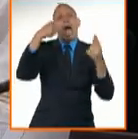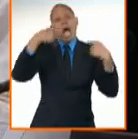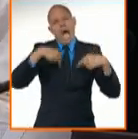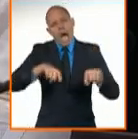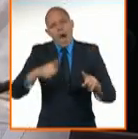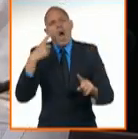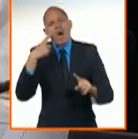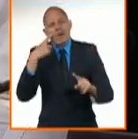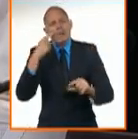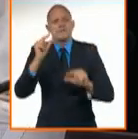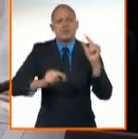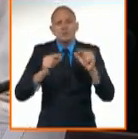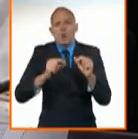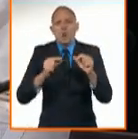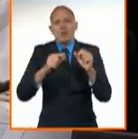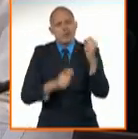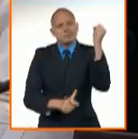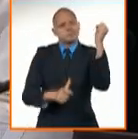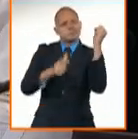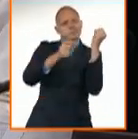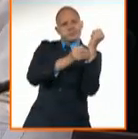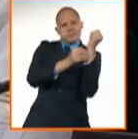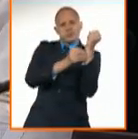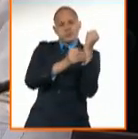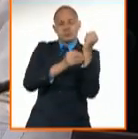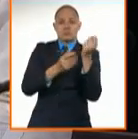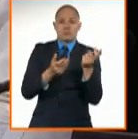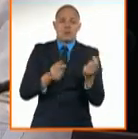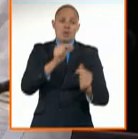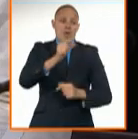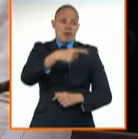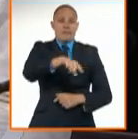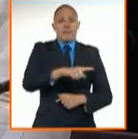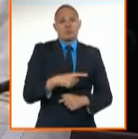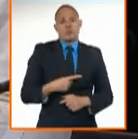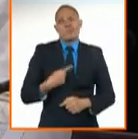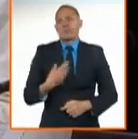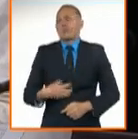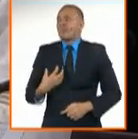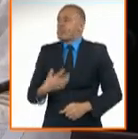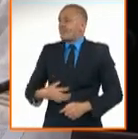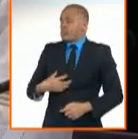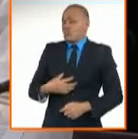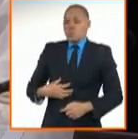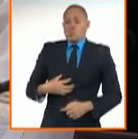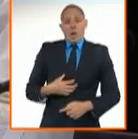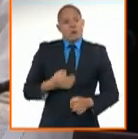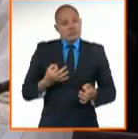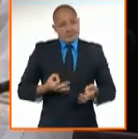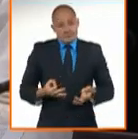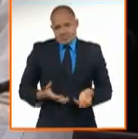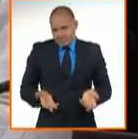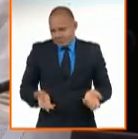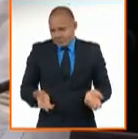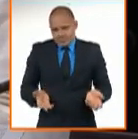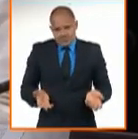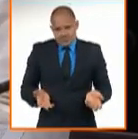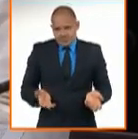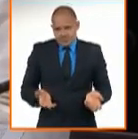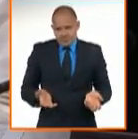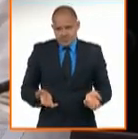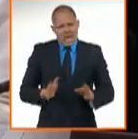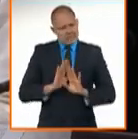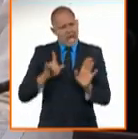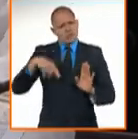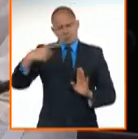irrita a la población crea estado de ánimo diariamente es ese se chequean estas cosas